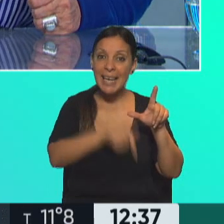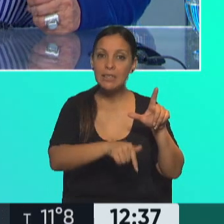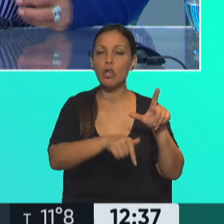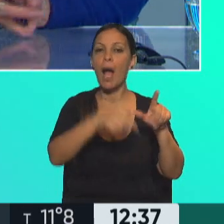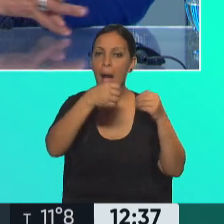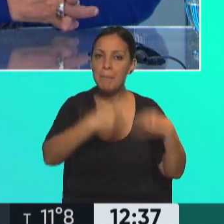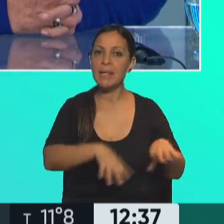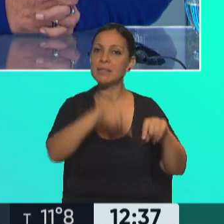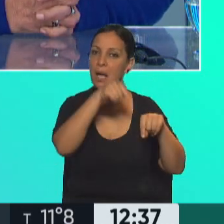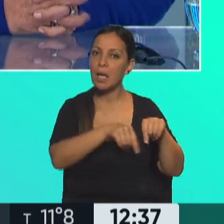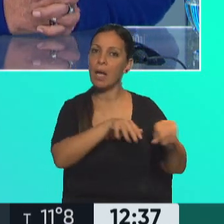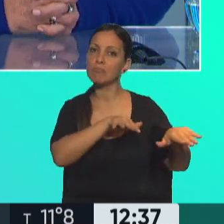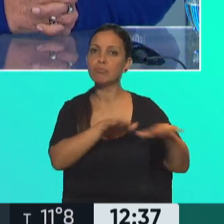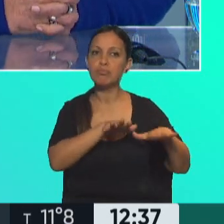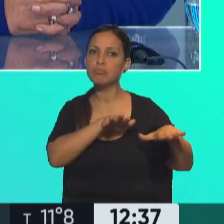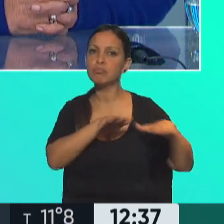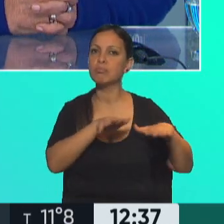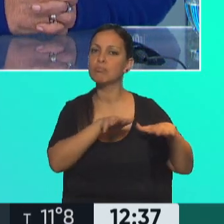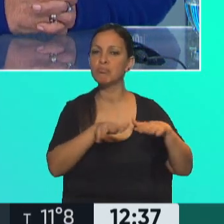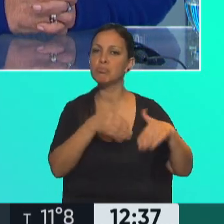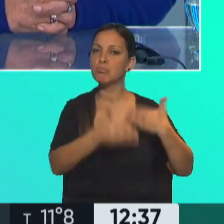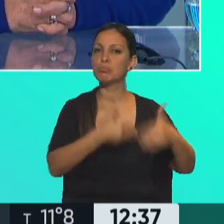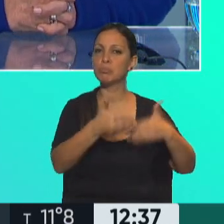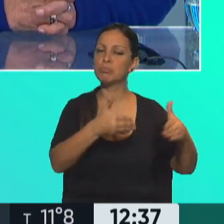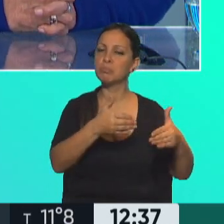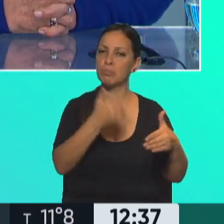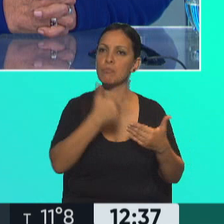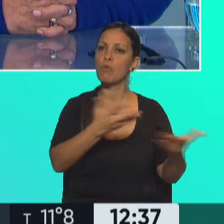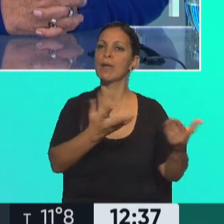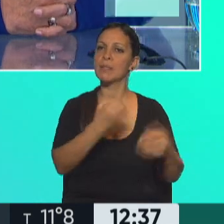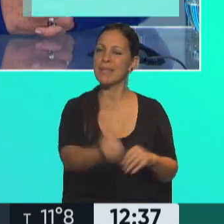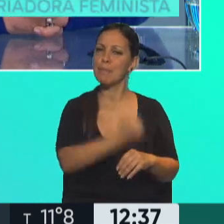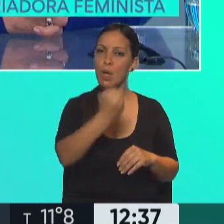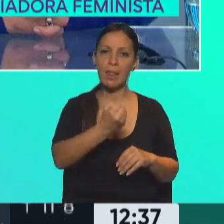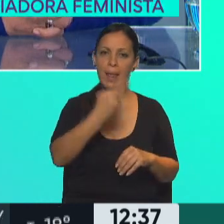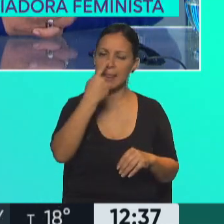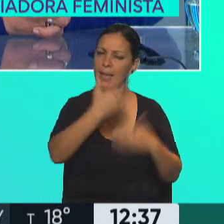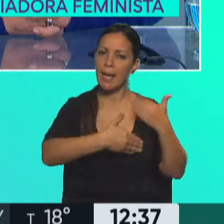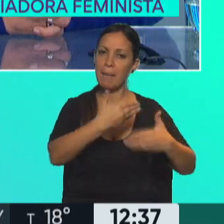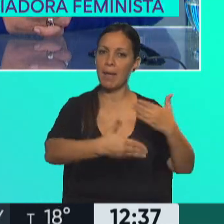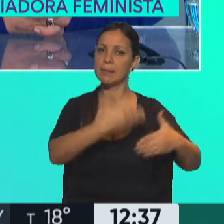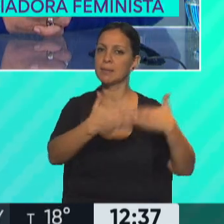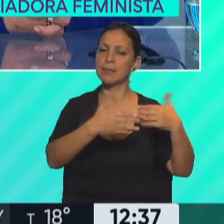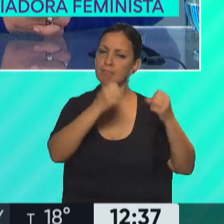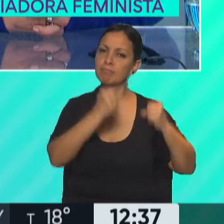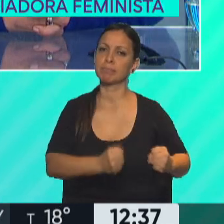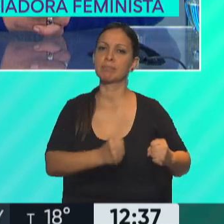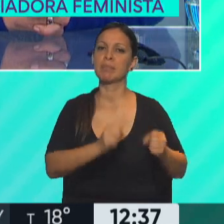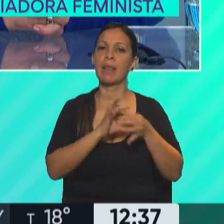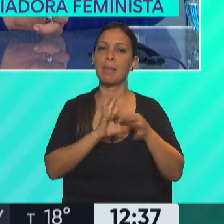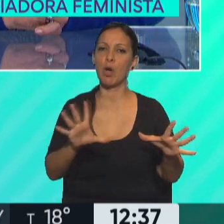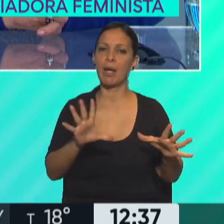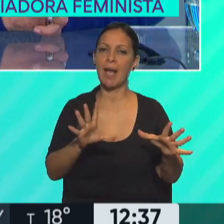dando señales muy importantes de una instalación